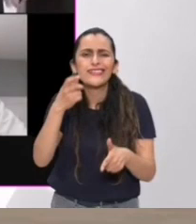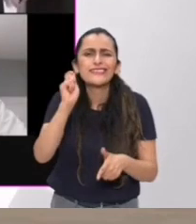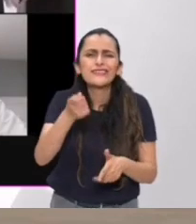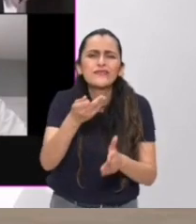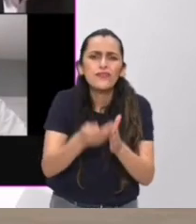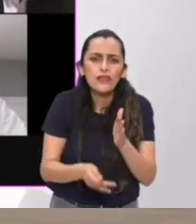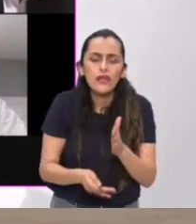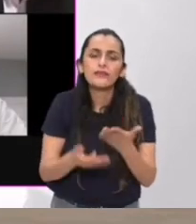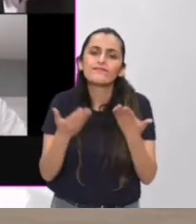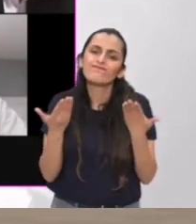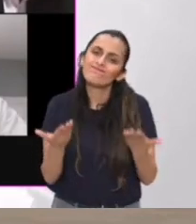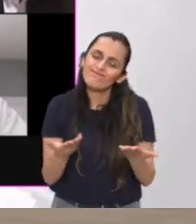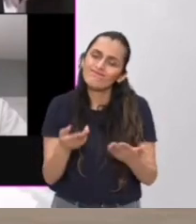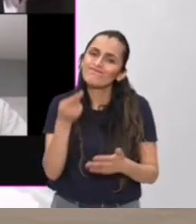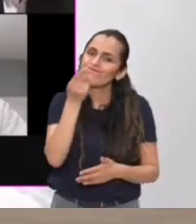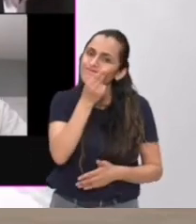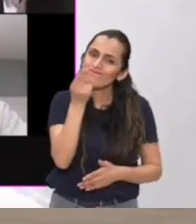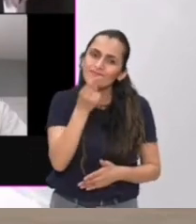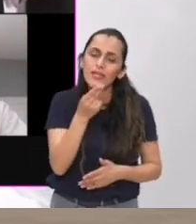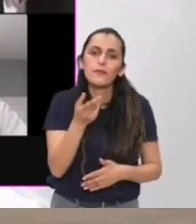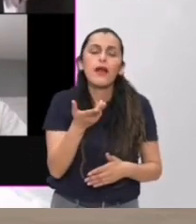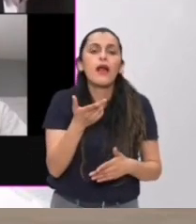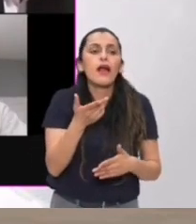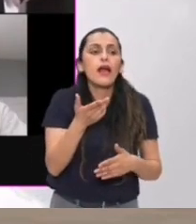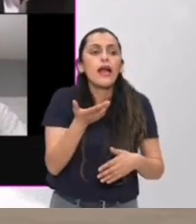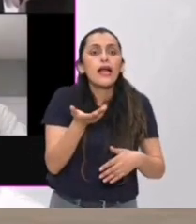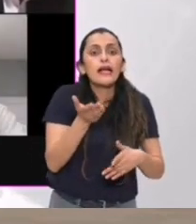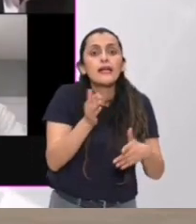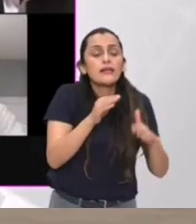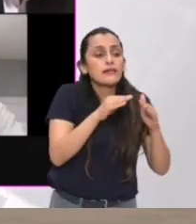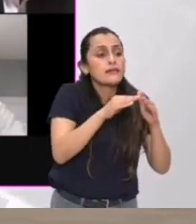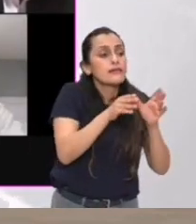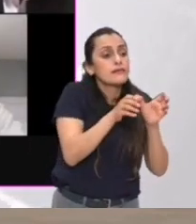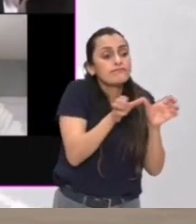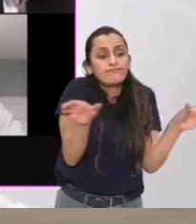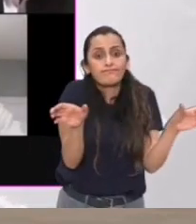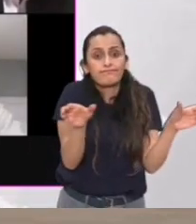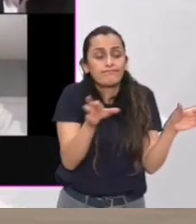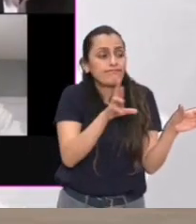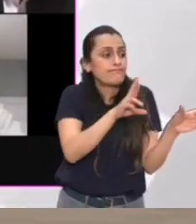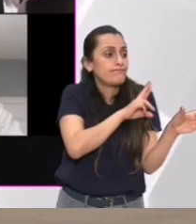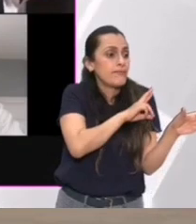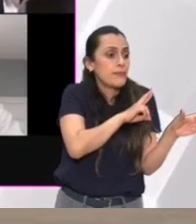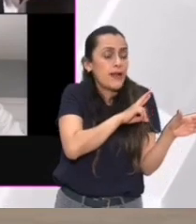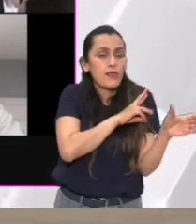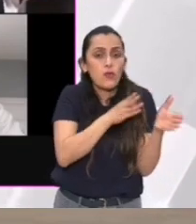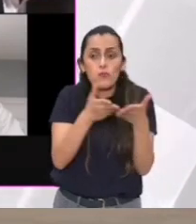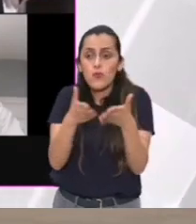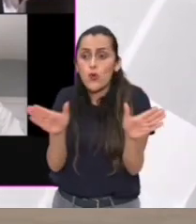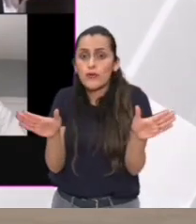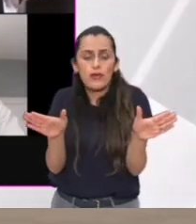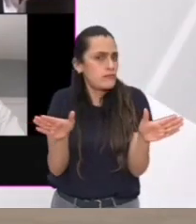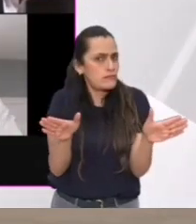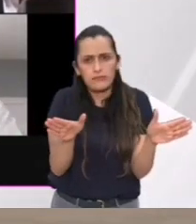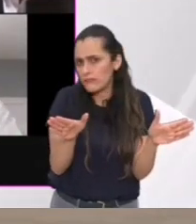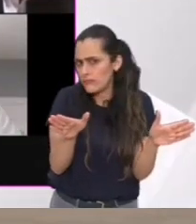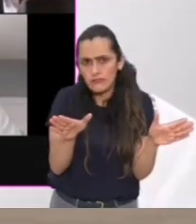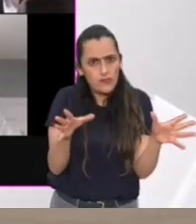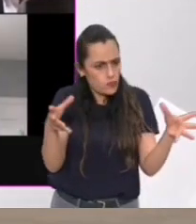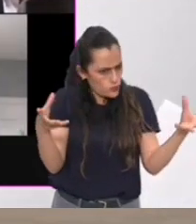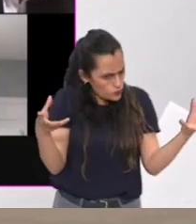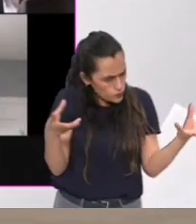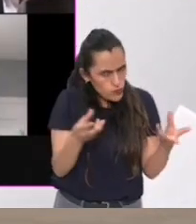estrategia de que no haya subsistemas, el privado y el público, no, unidos. La